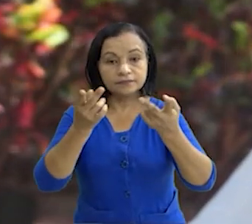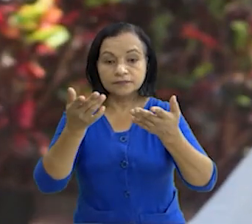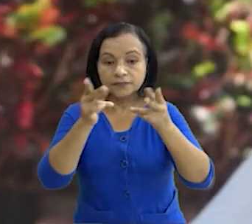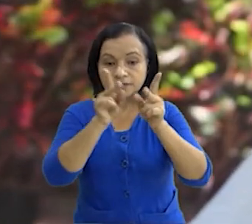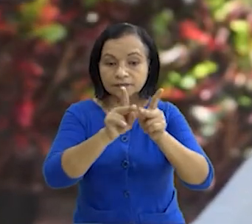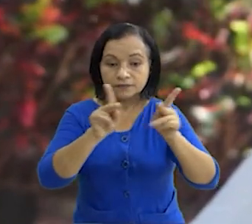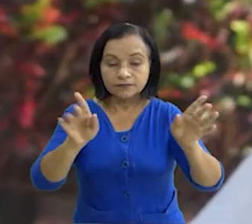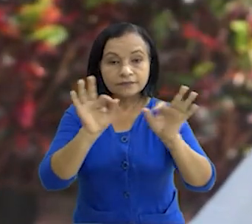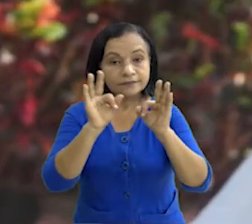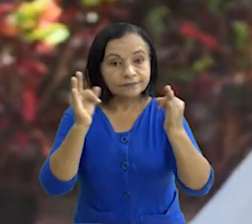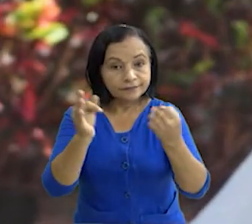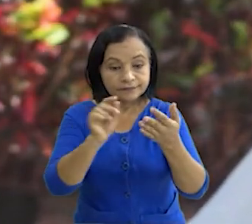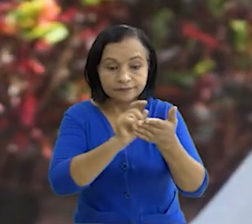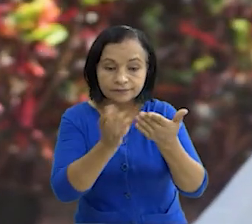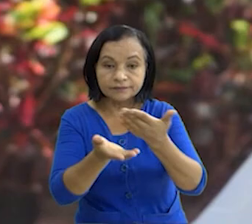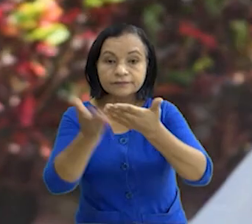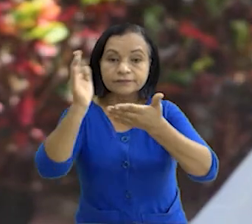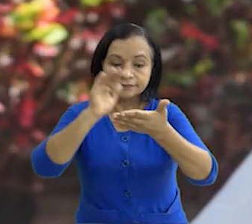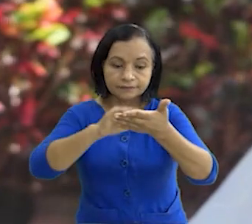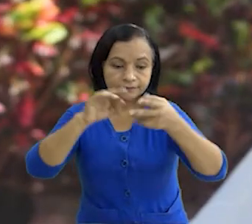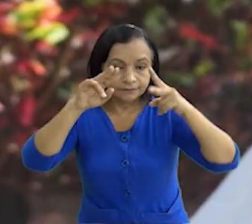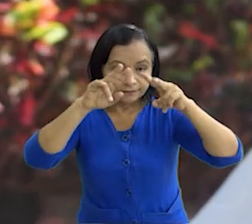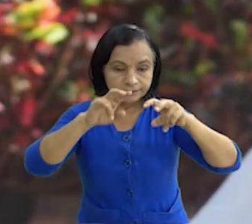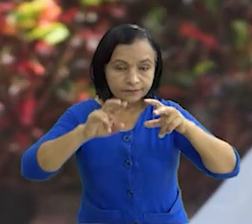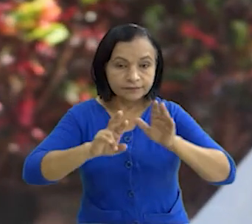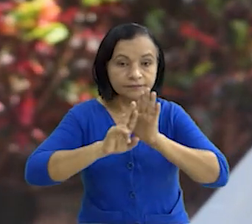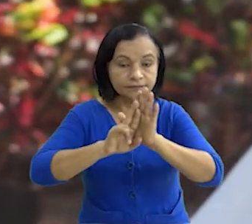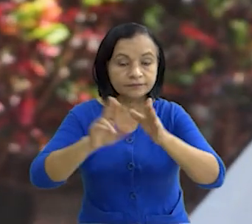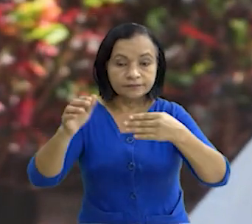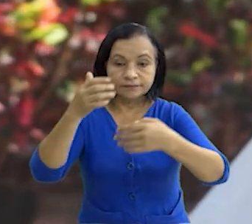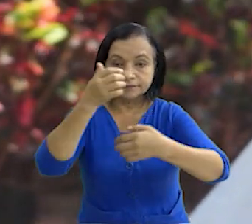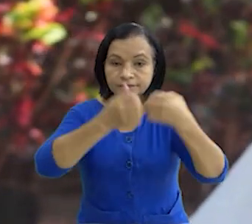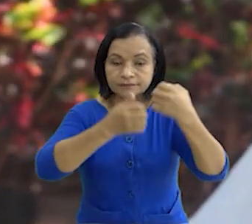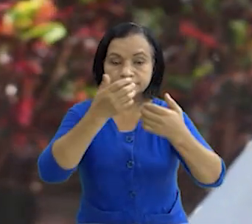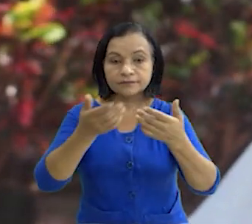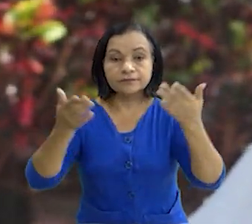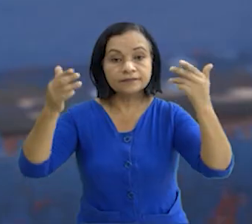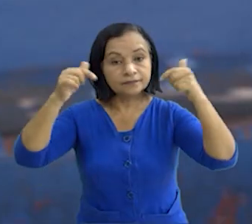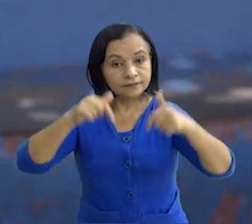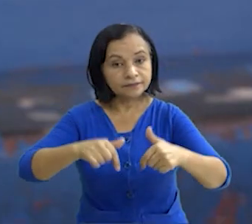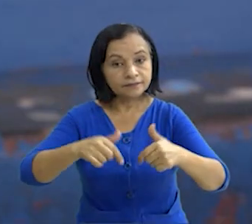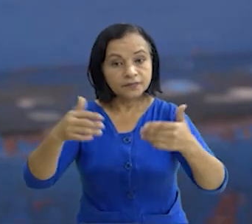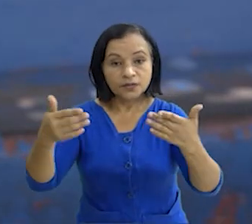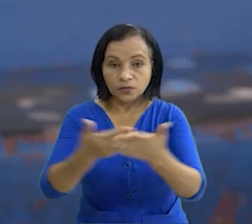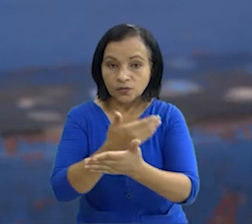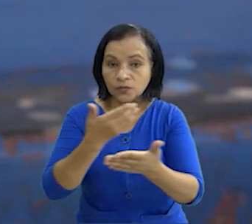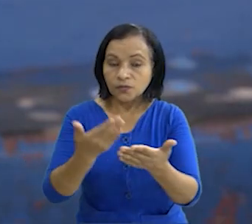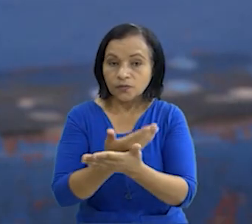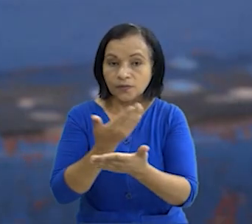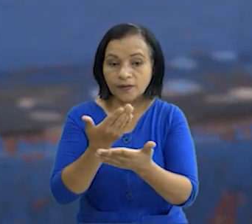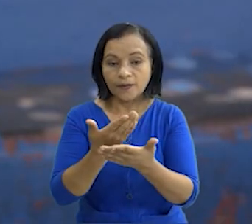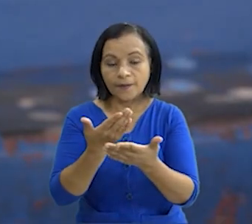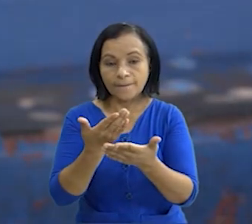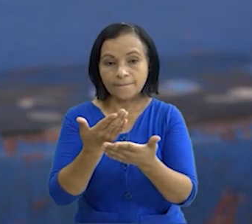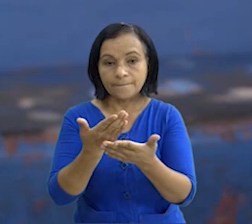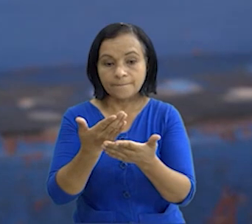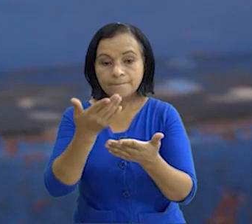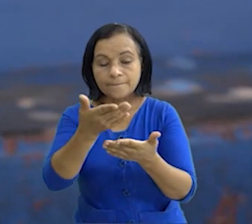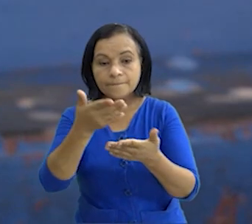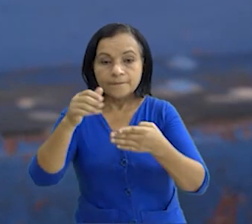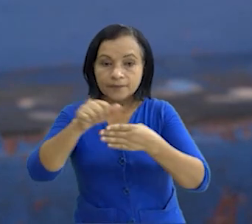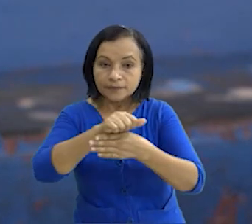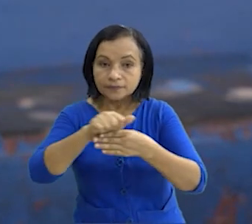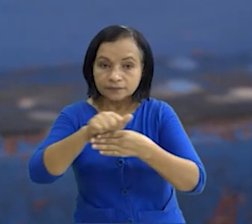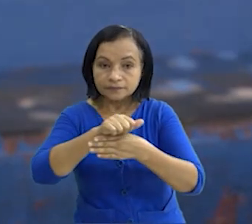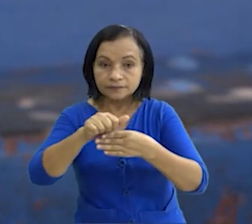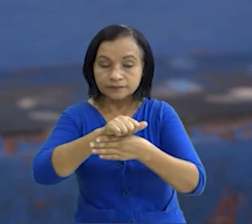actualización de los planes familiares de respuesta multiamenaza. Ahora en esta nueva etapa, ¿verdad?, de la